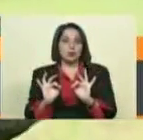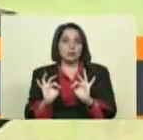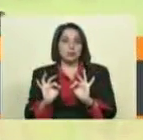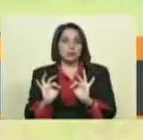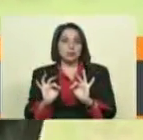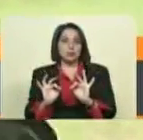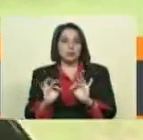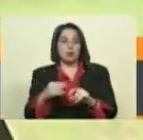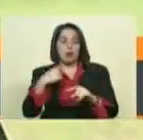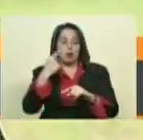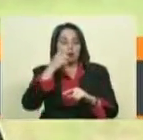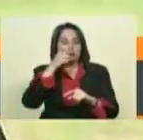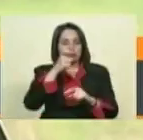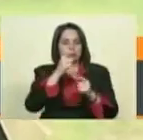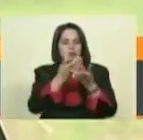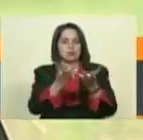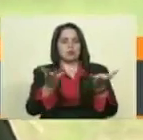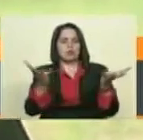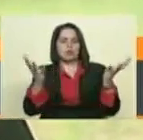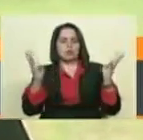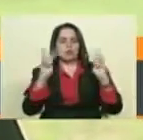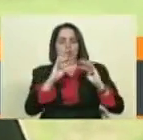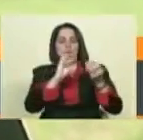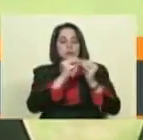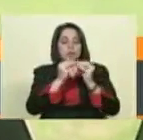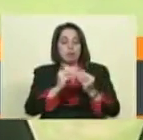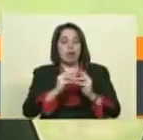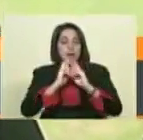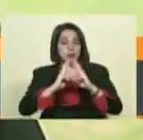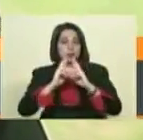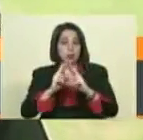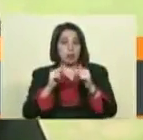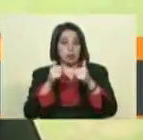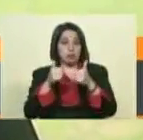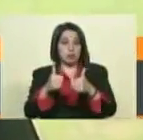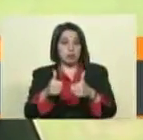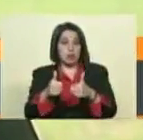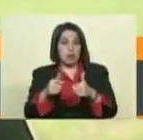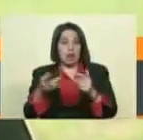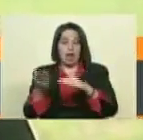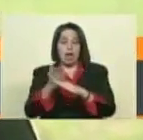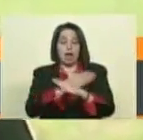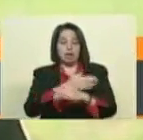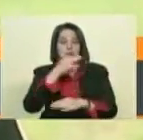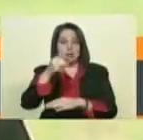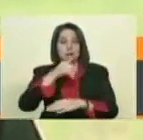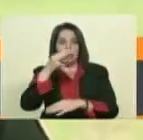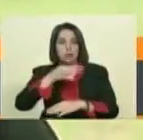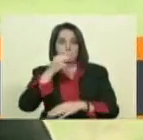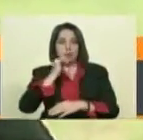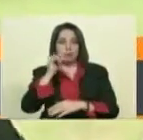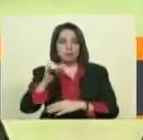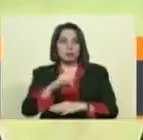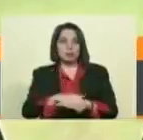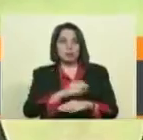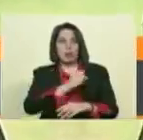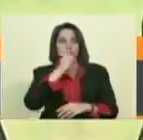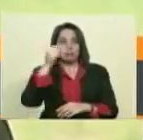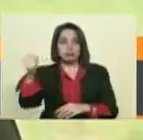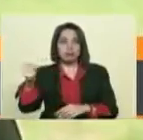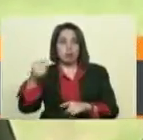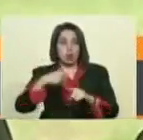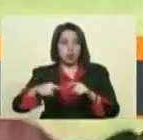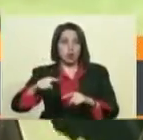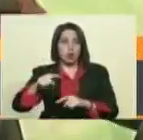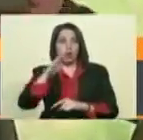de seguridad alrededor de estas operaciones, hemos tenido los resultados que ya mi mayor general informó. Paso a mi mayor